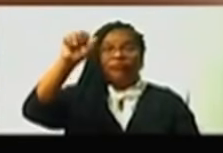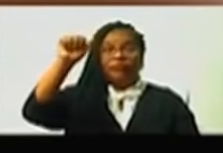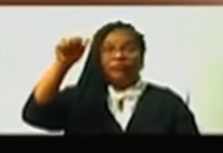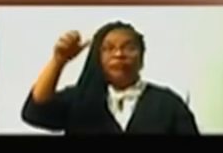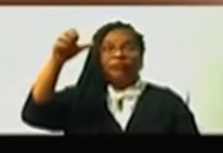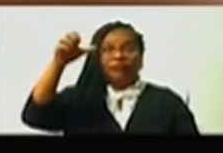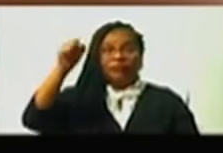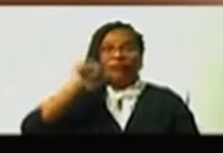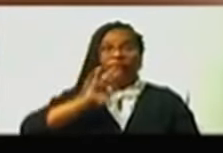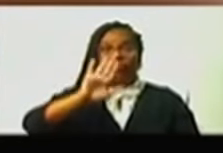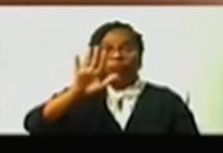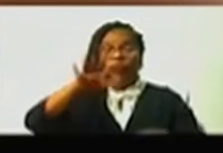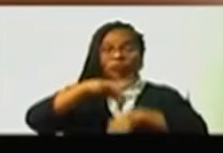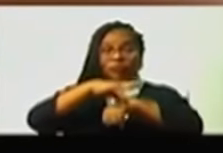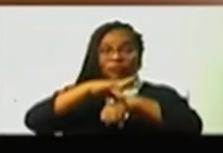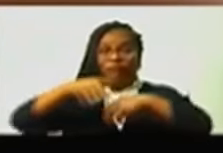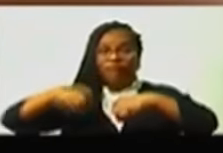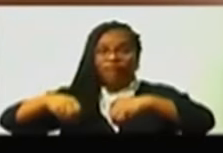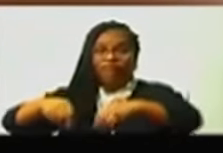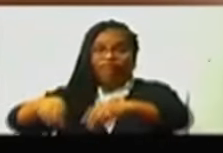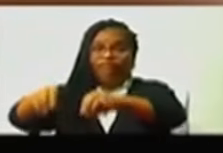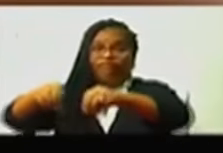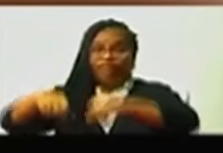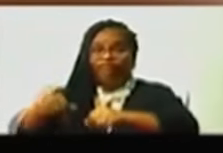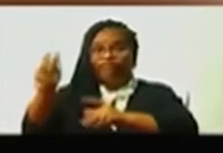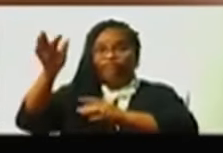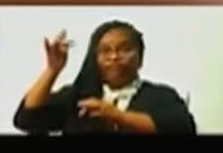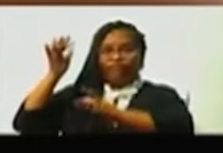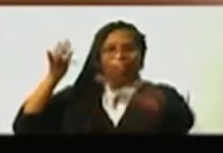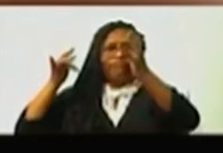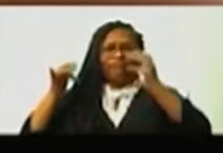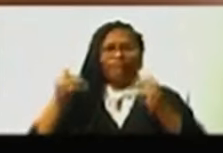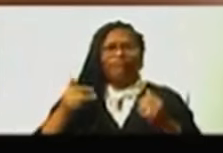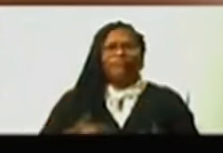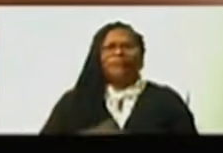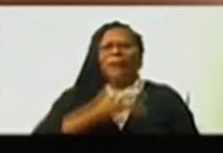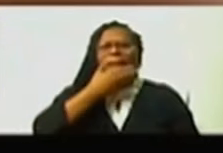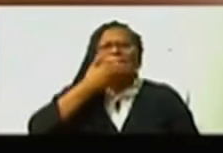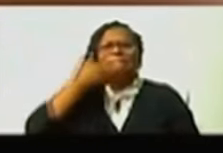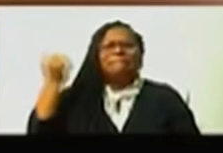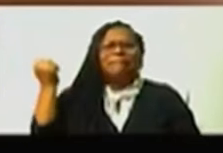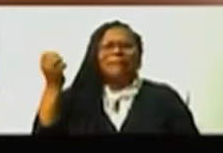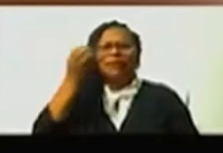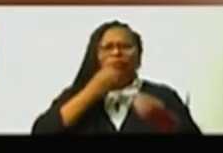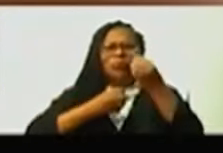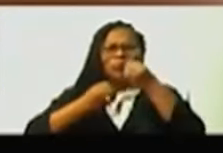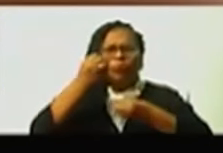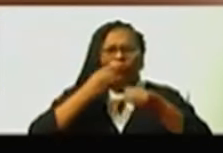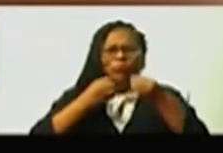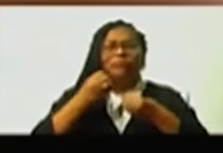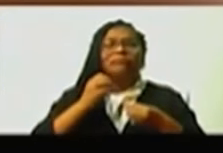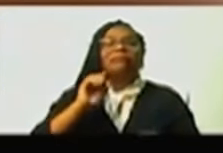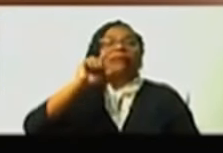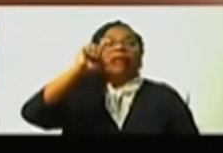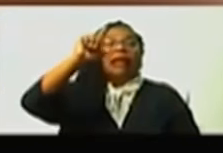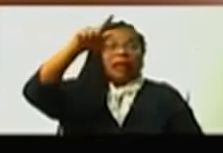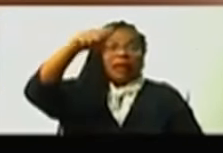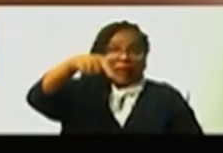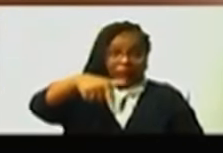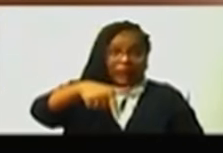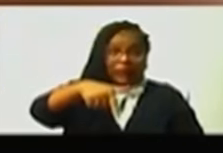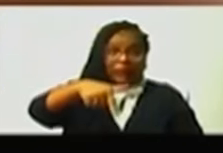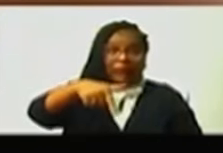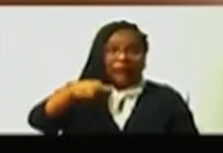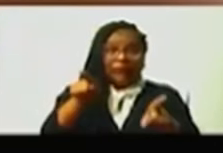también de la ganadería. Entonces, hay que tomar cuenta en el asunto, señor presidente.